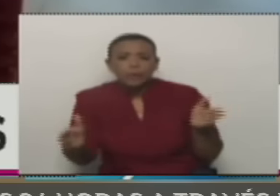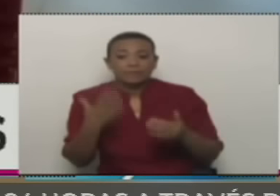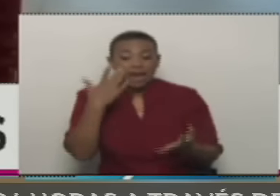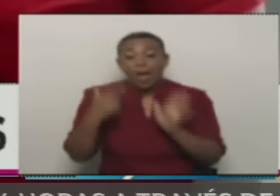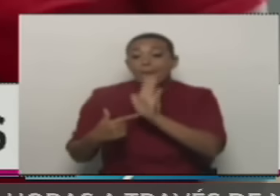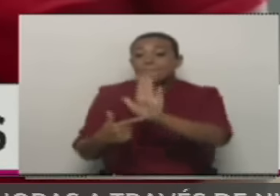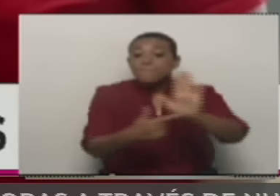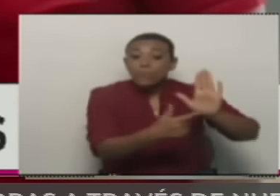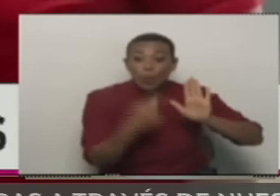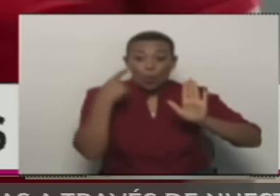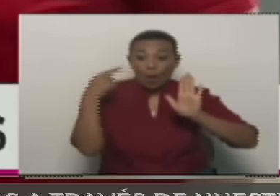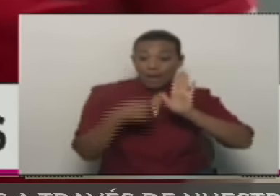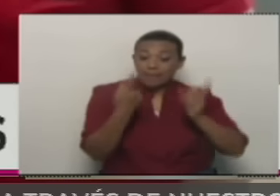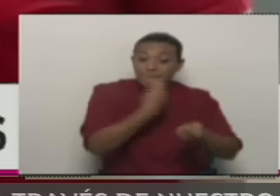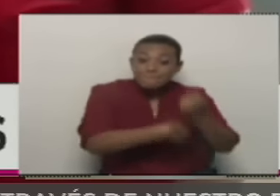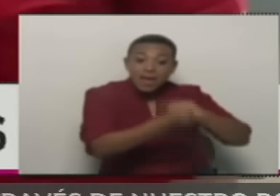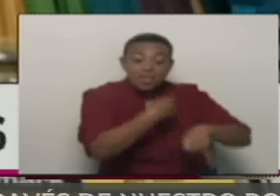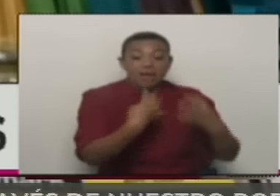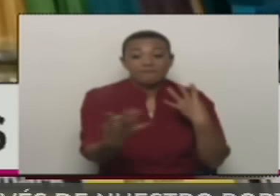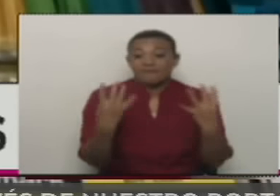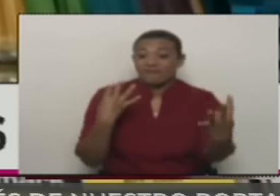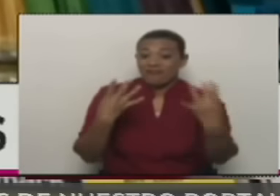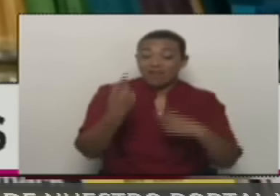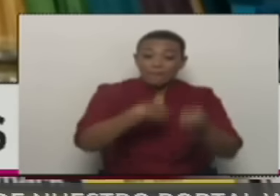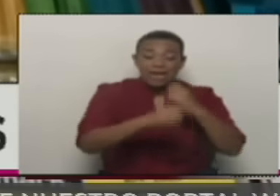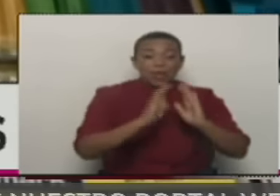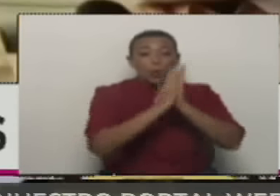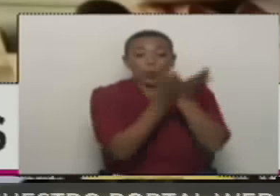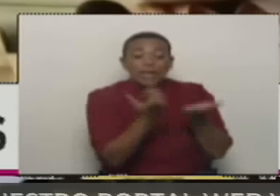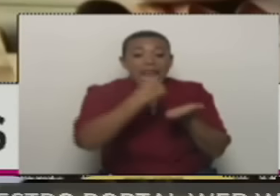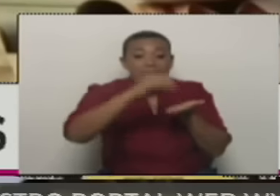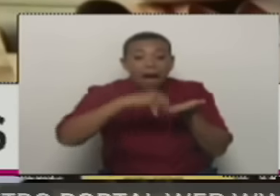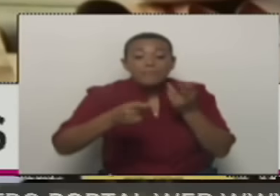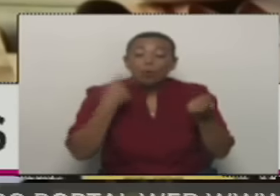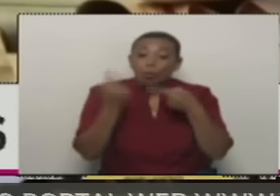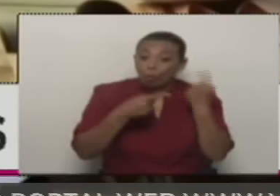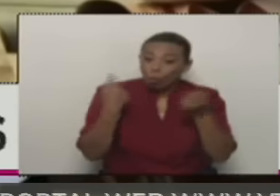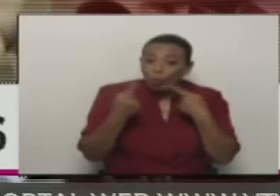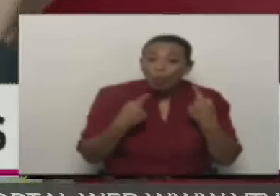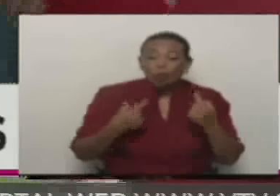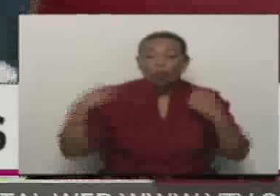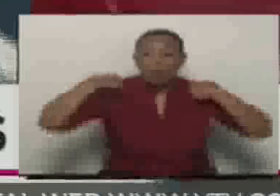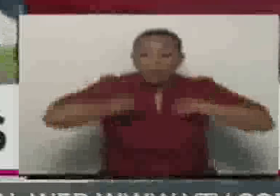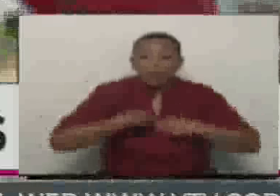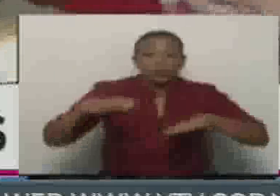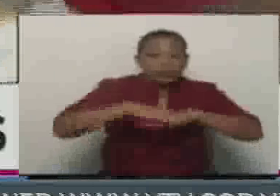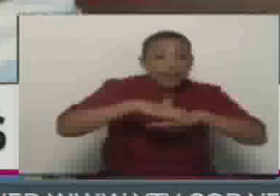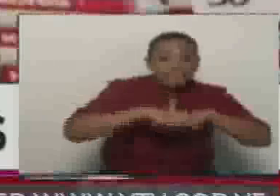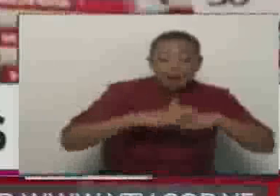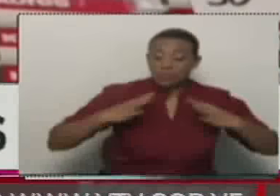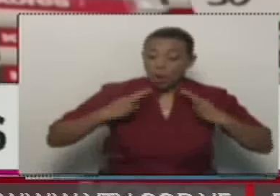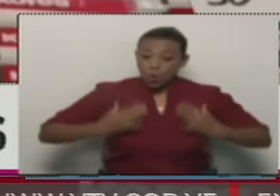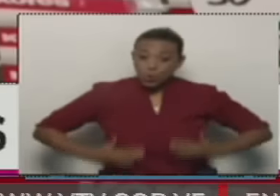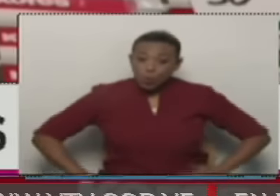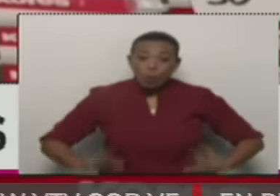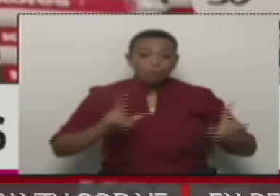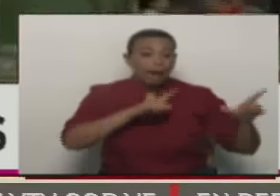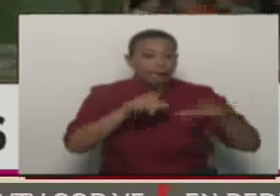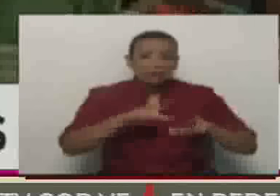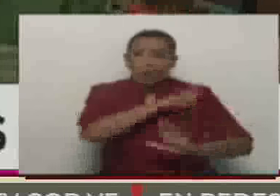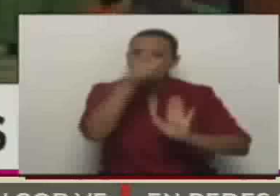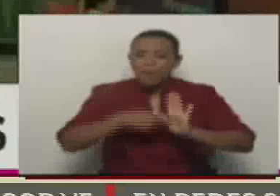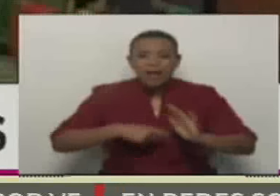muestra, presidente, de lo que hay en esas ferias. Tenemos cuadernos, lápices, colores, bolsos, zapatos, uniformes. Es decir,